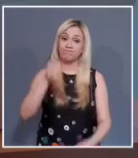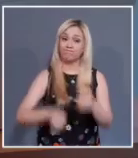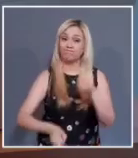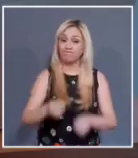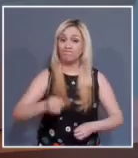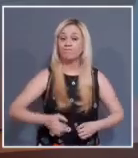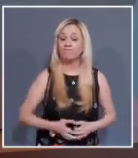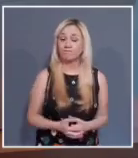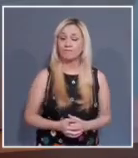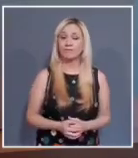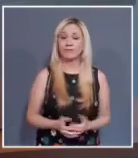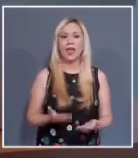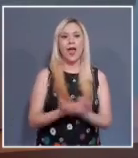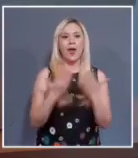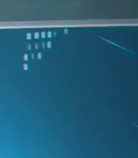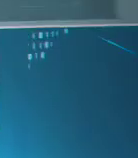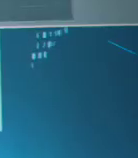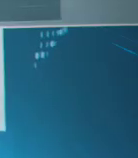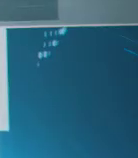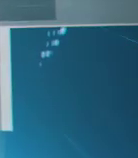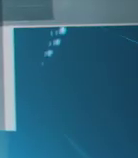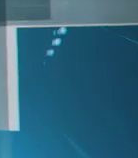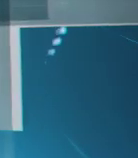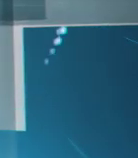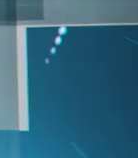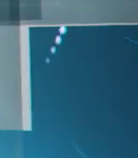Ahora, las breves del mundo.